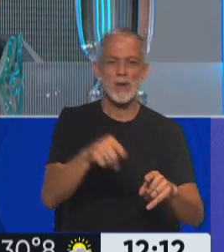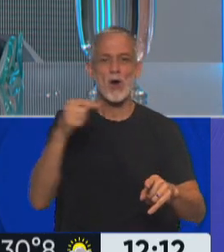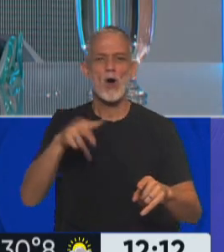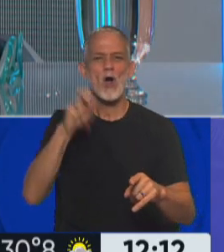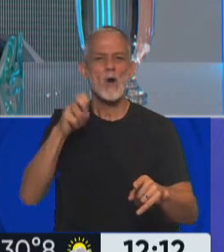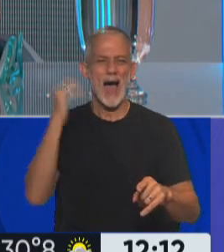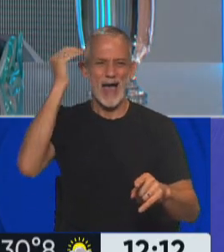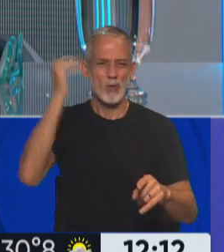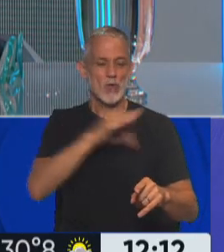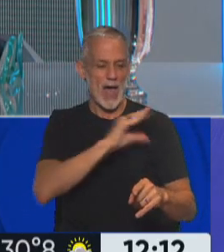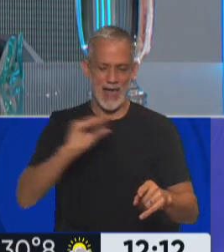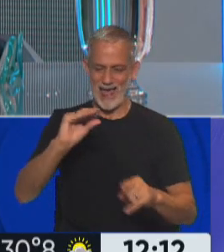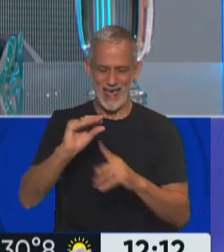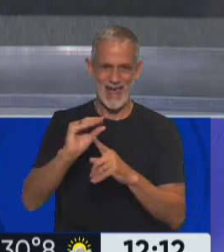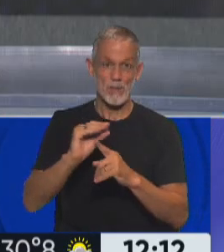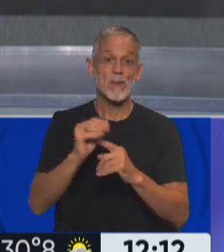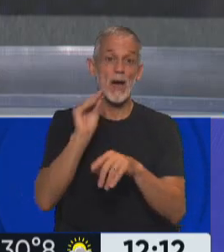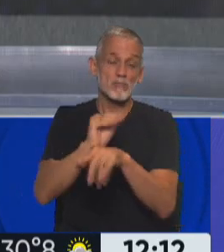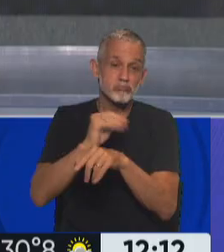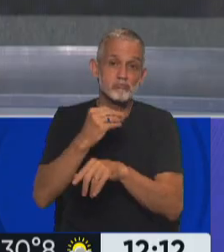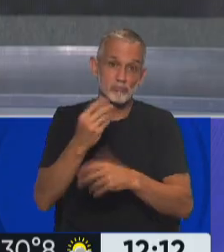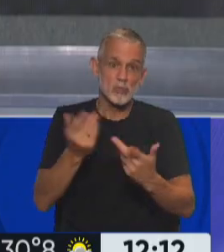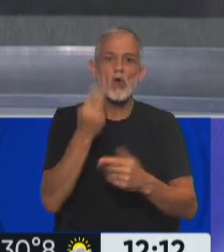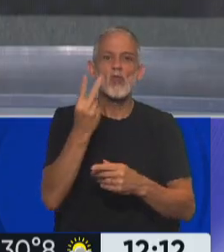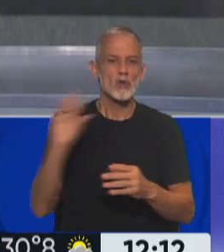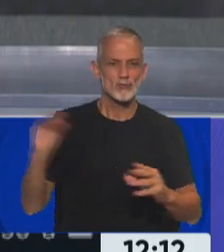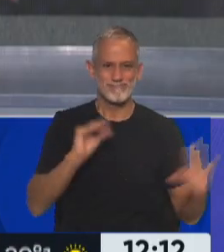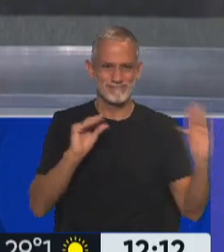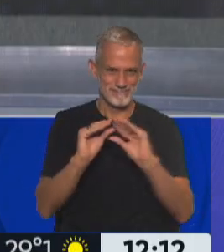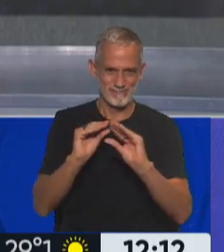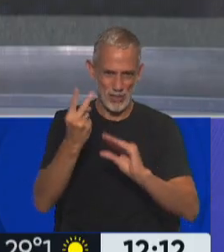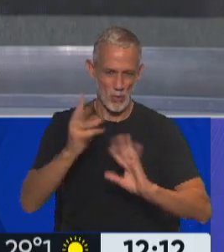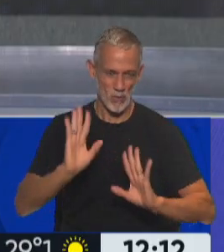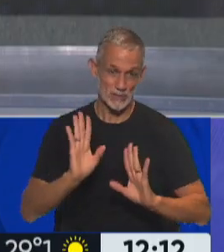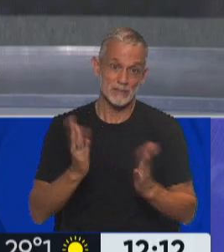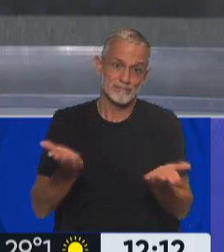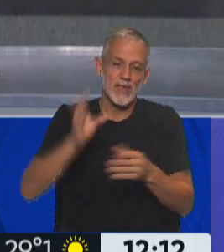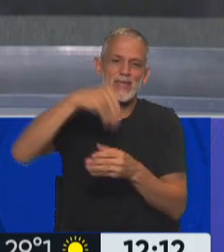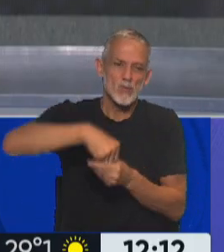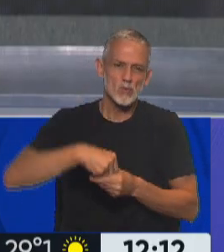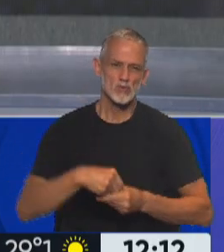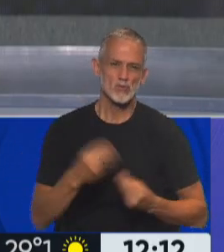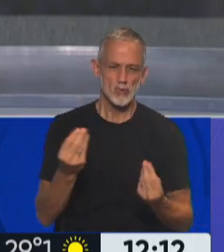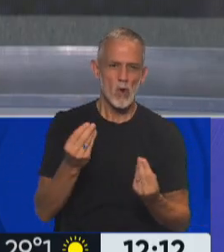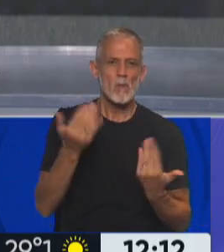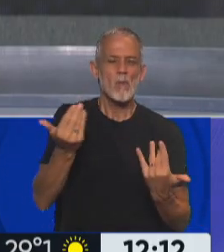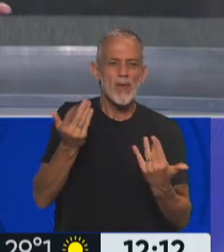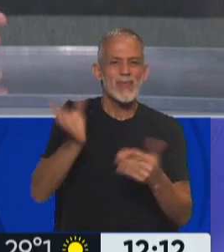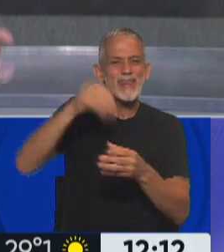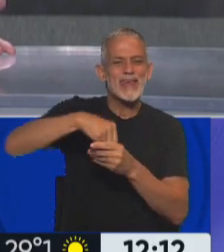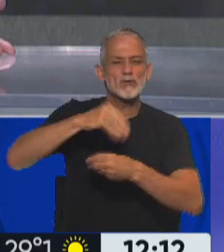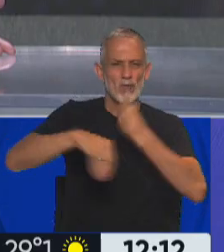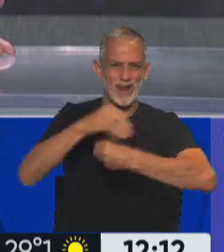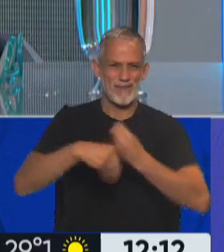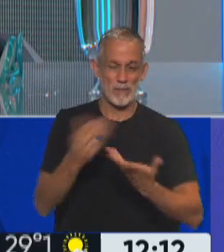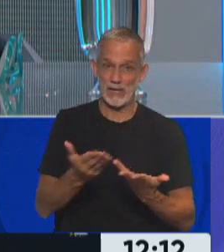puede sumarse a la asignación universal por hijo. O sea, serían 2 ingresos. Eso tiene que ver también con la inclusión, ¿no? Con la reinclusión familiar después de un